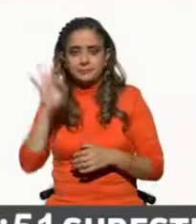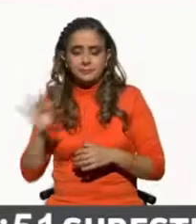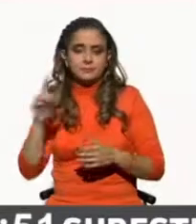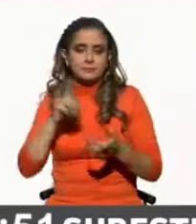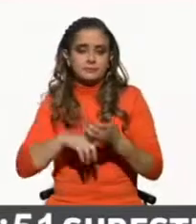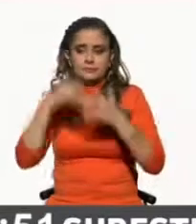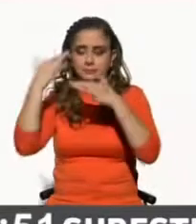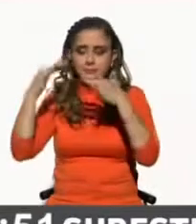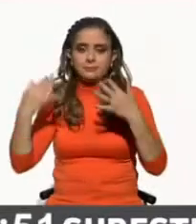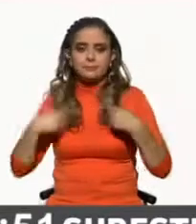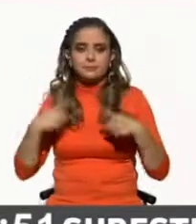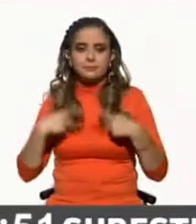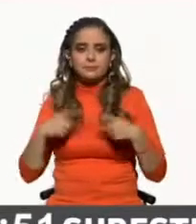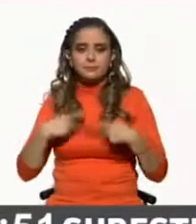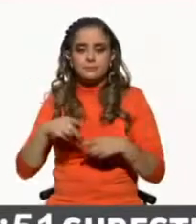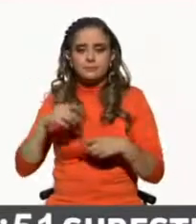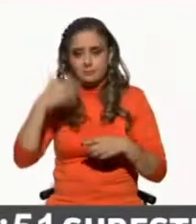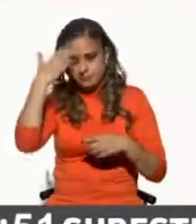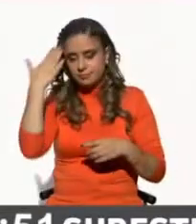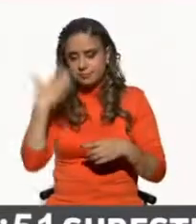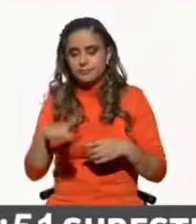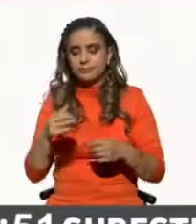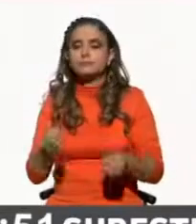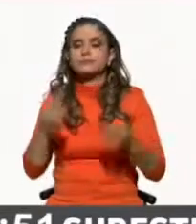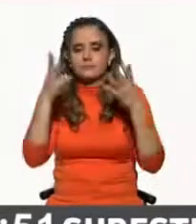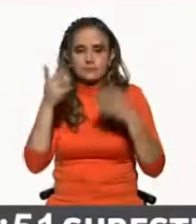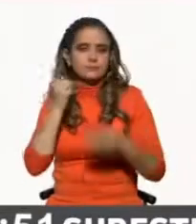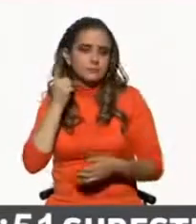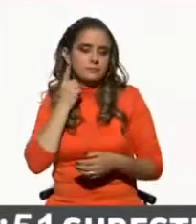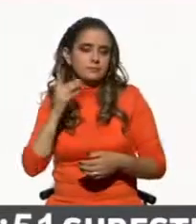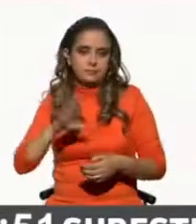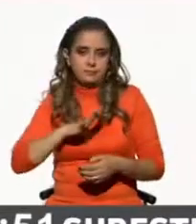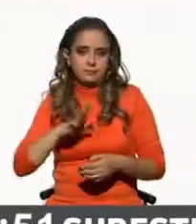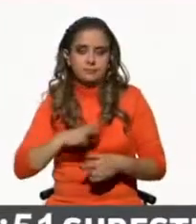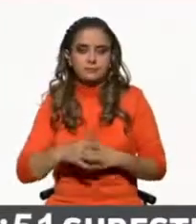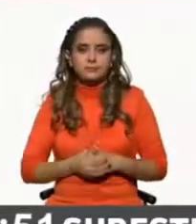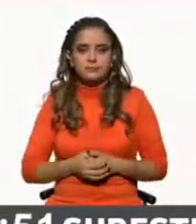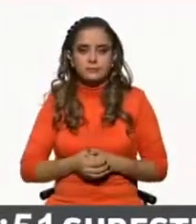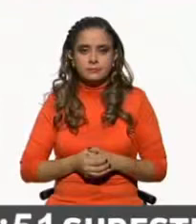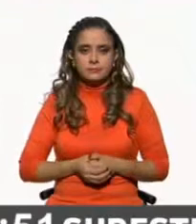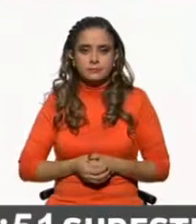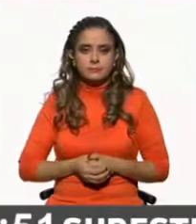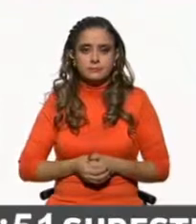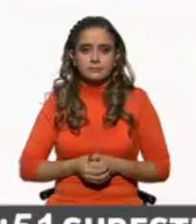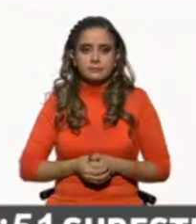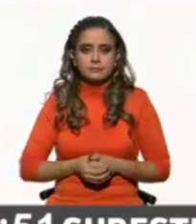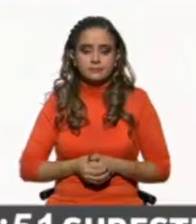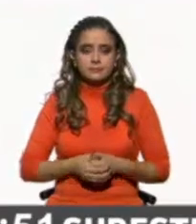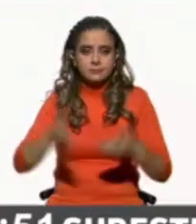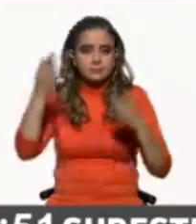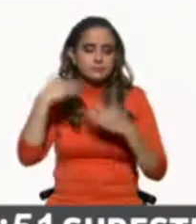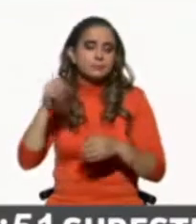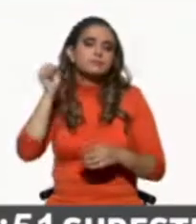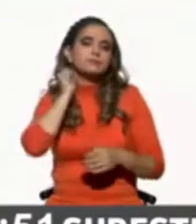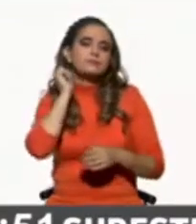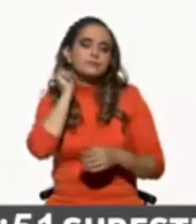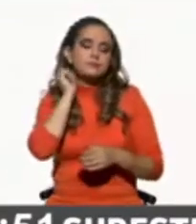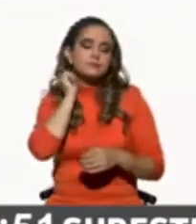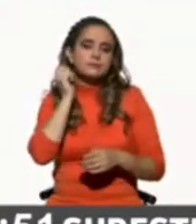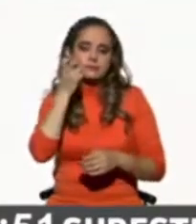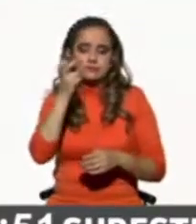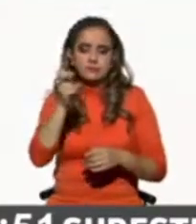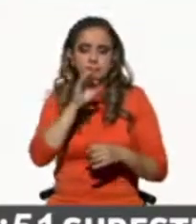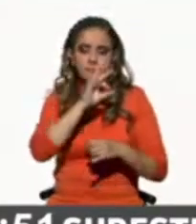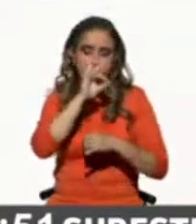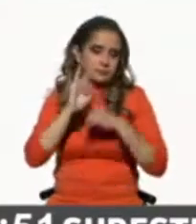adultos de este país que saben cuántos diputados hay. Y en el caso de los senadores, que fue nuestro último